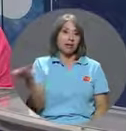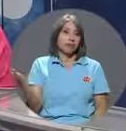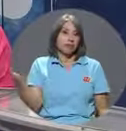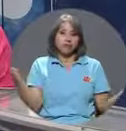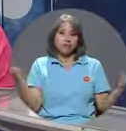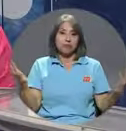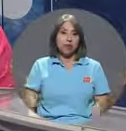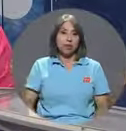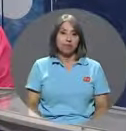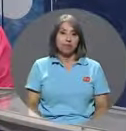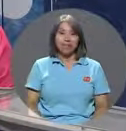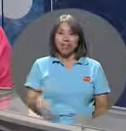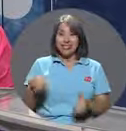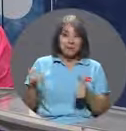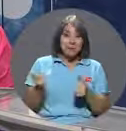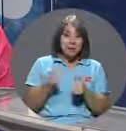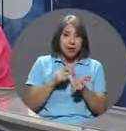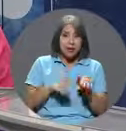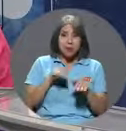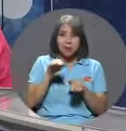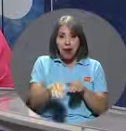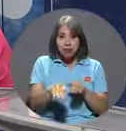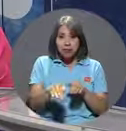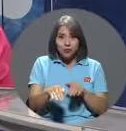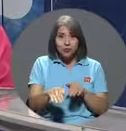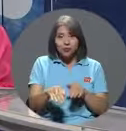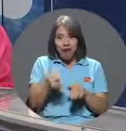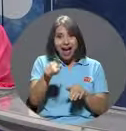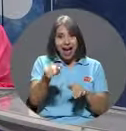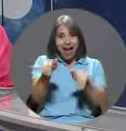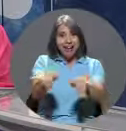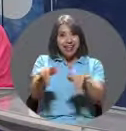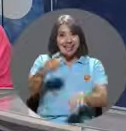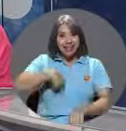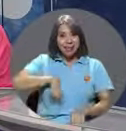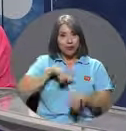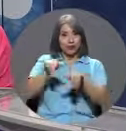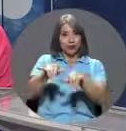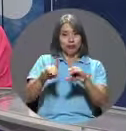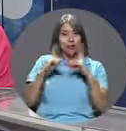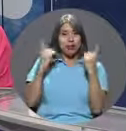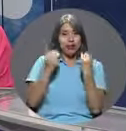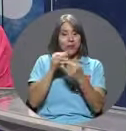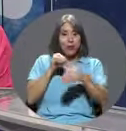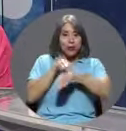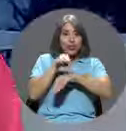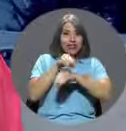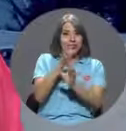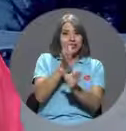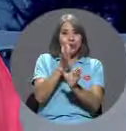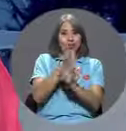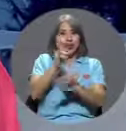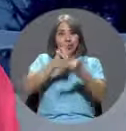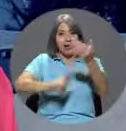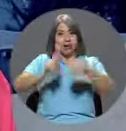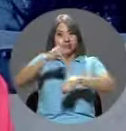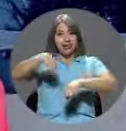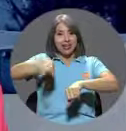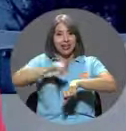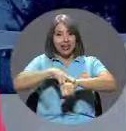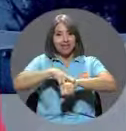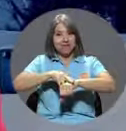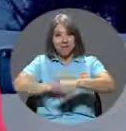y decirles que, bueno, que ese primer paso, ahí estamos en el Departamento de Orientación y Psicología